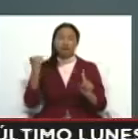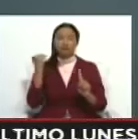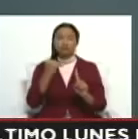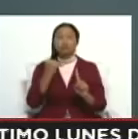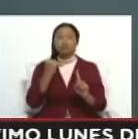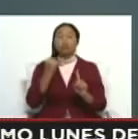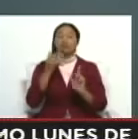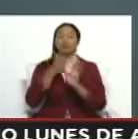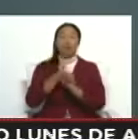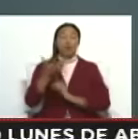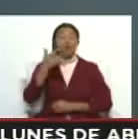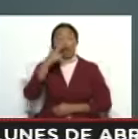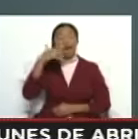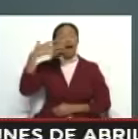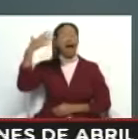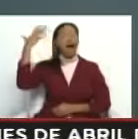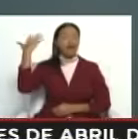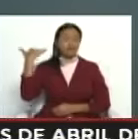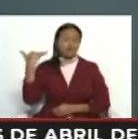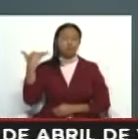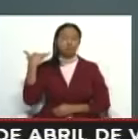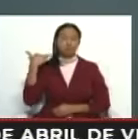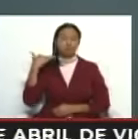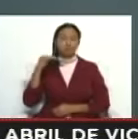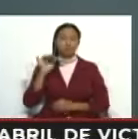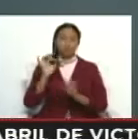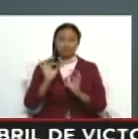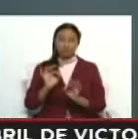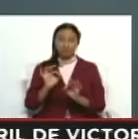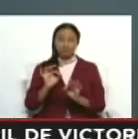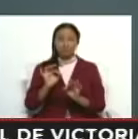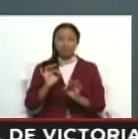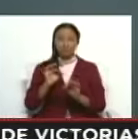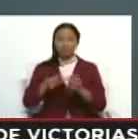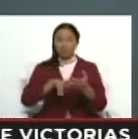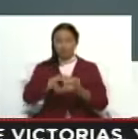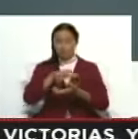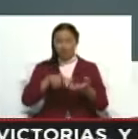del Caracazo, sobrina del general Suhú.